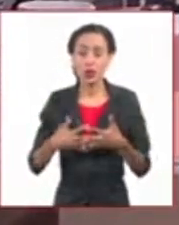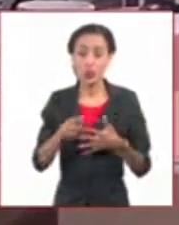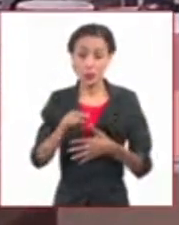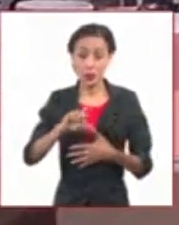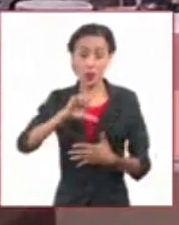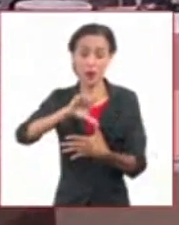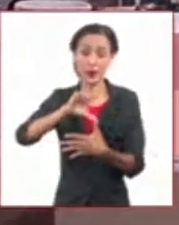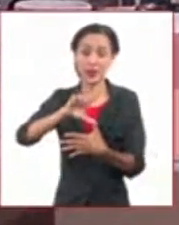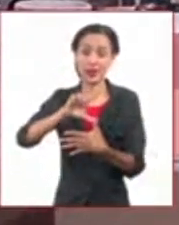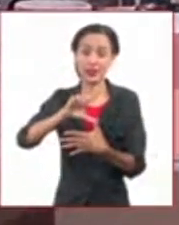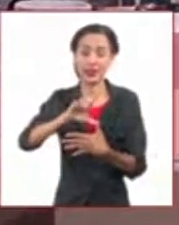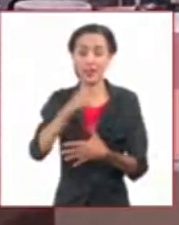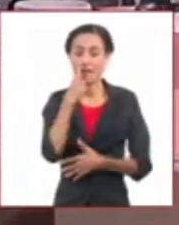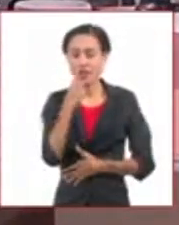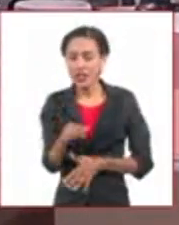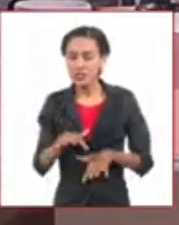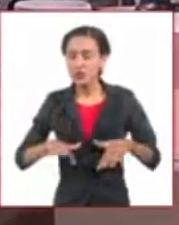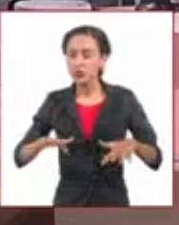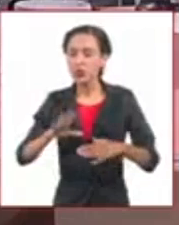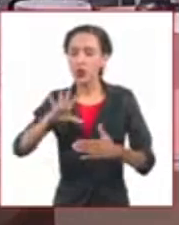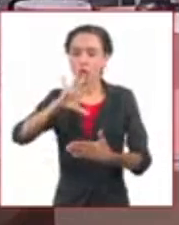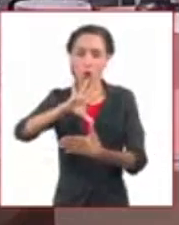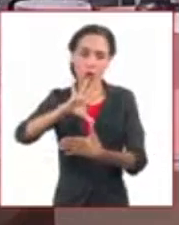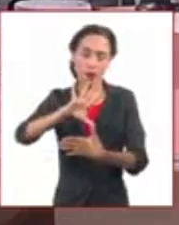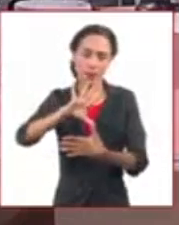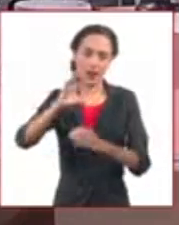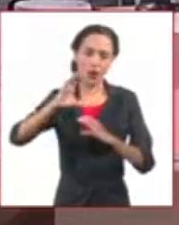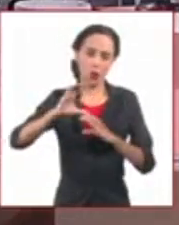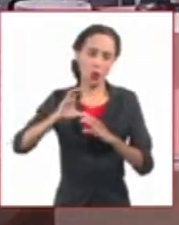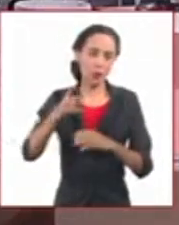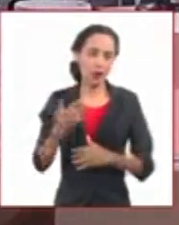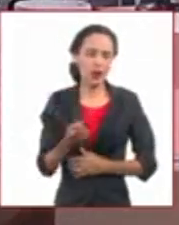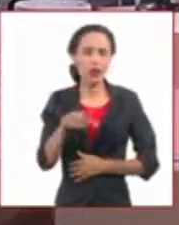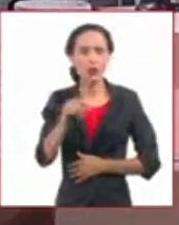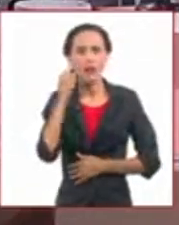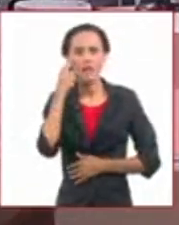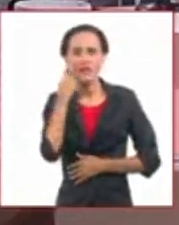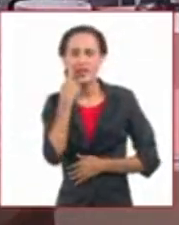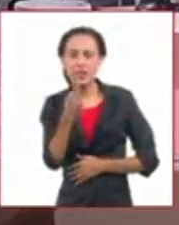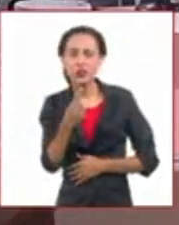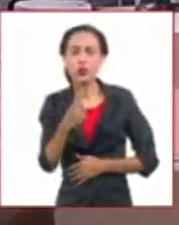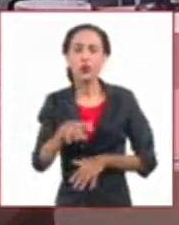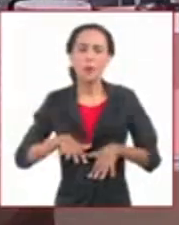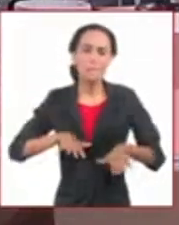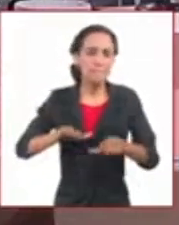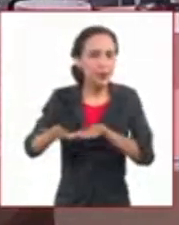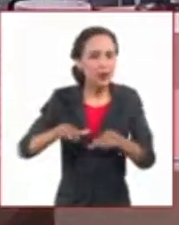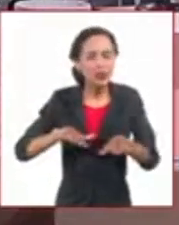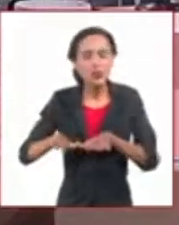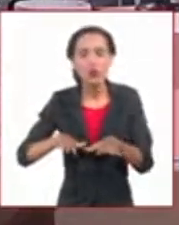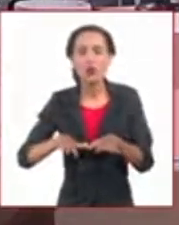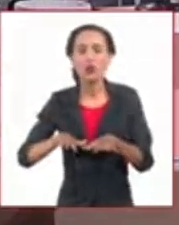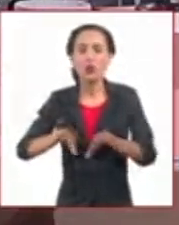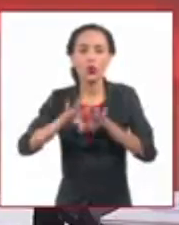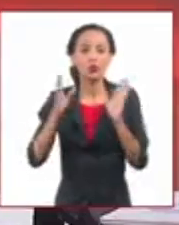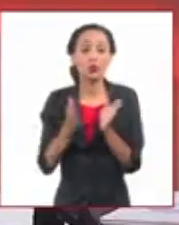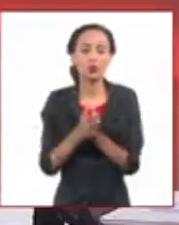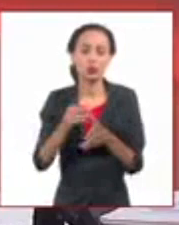ésta como has visto el contexto de preparación la manera en que se ha estado organizando este escenario